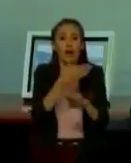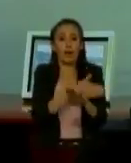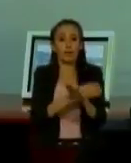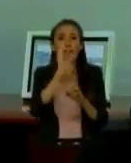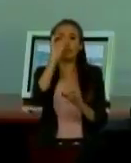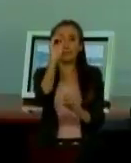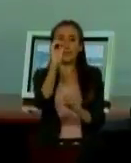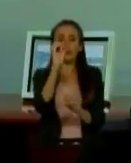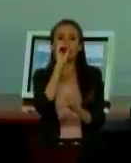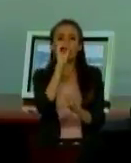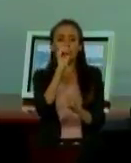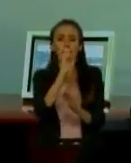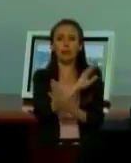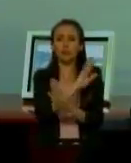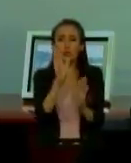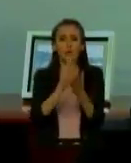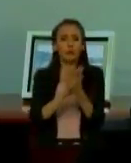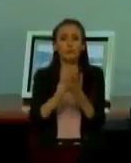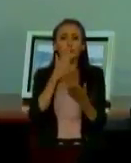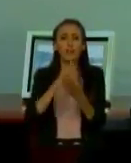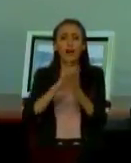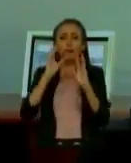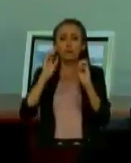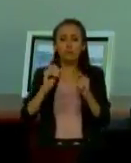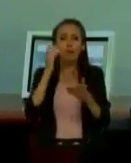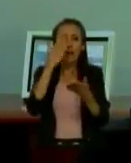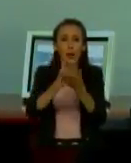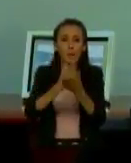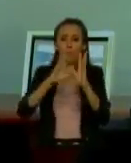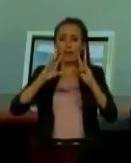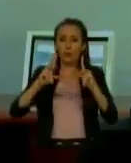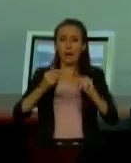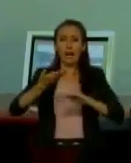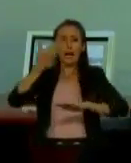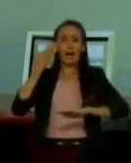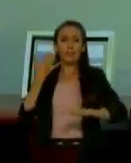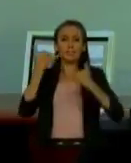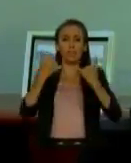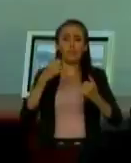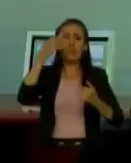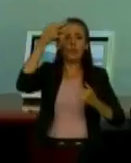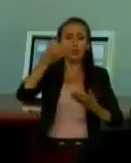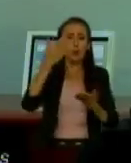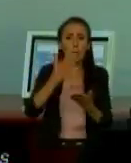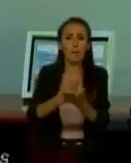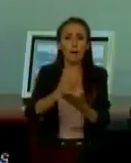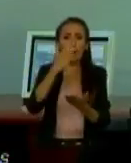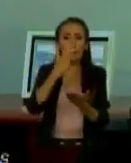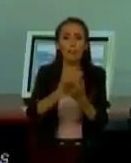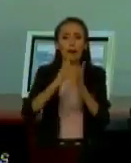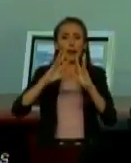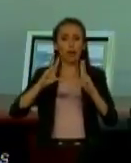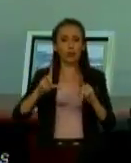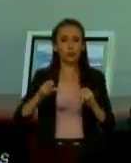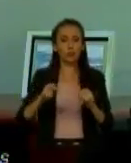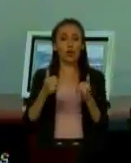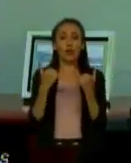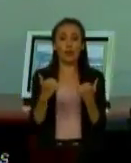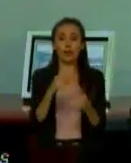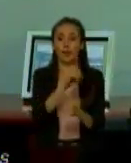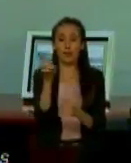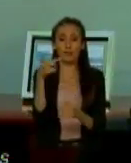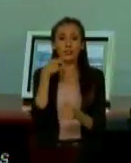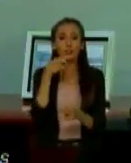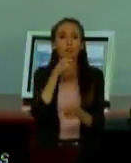Cero tolerancia a la corrupción. La de antes, la de ahora y la que posiblemente también vendrá. Eso es